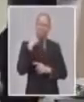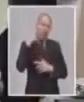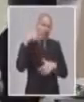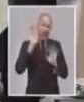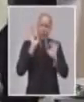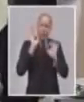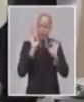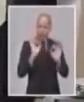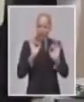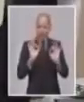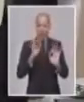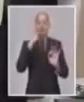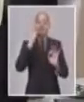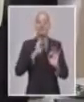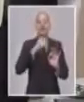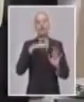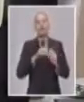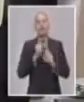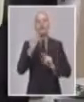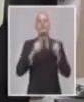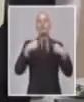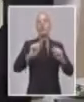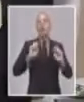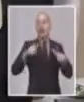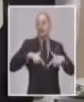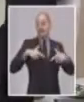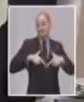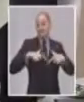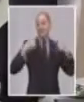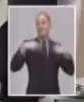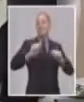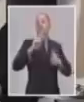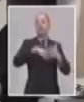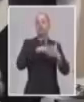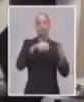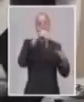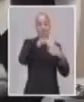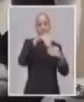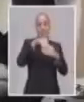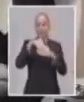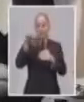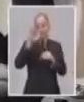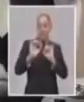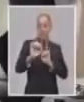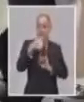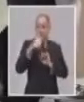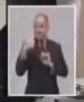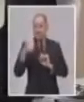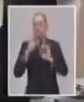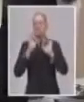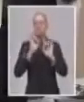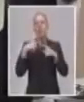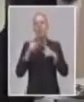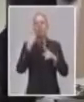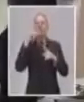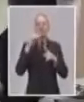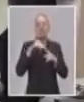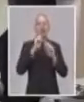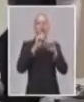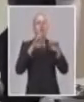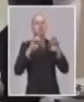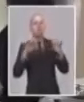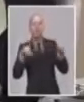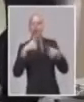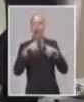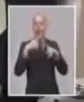hacer campañas a los políticos, siempre ha habido empresas dedicadas a lavarle la cara a determinados políticos o empresas. ¿Qué es lo que le